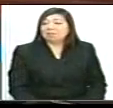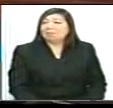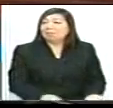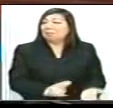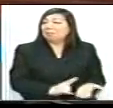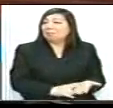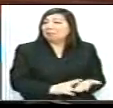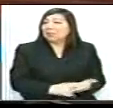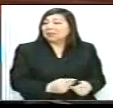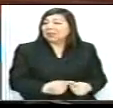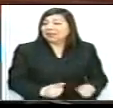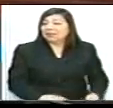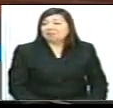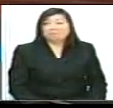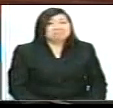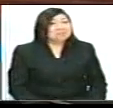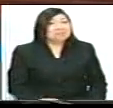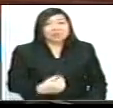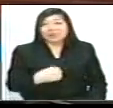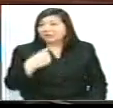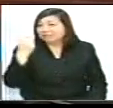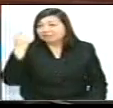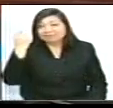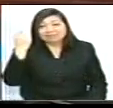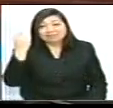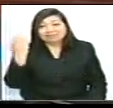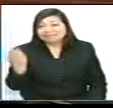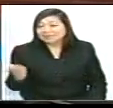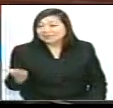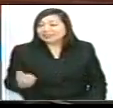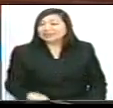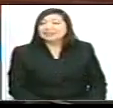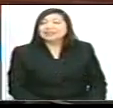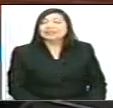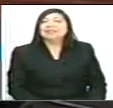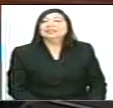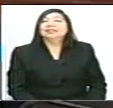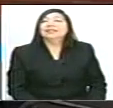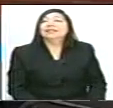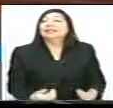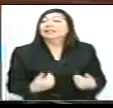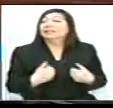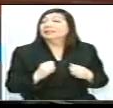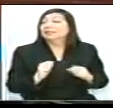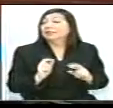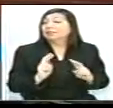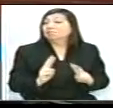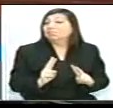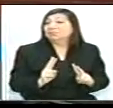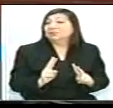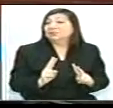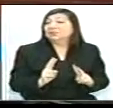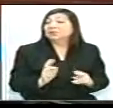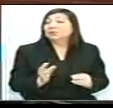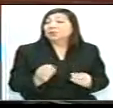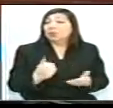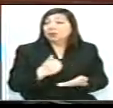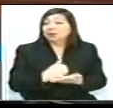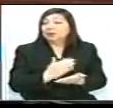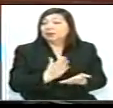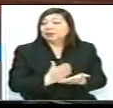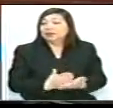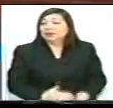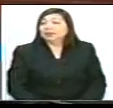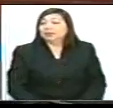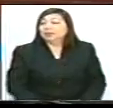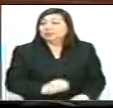tributaria. No lo entiendo. Entonces, creo que haríamos bien en hacer un cuarto intermedio,